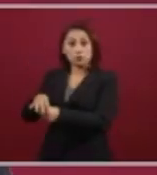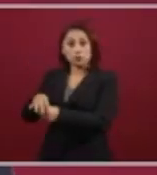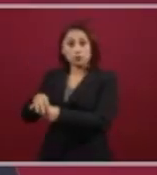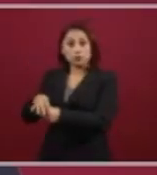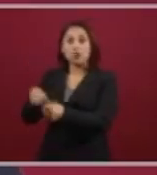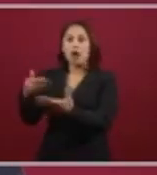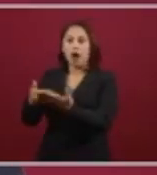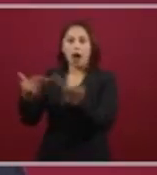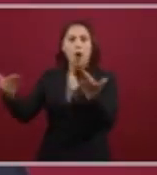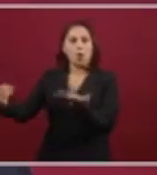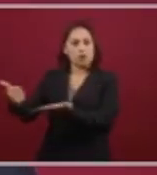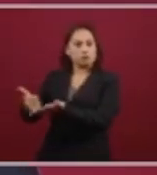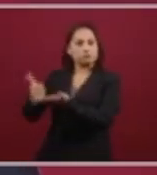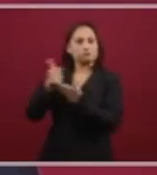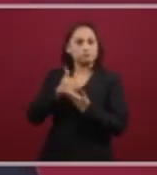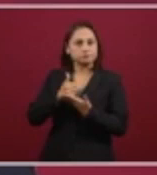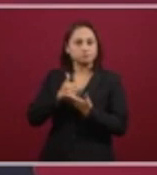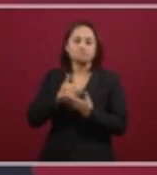que